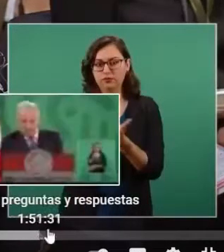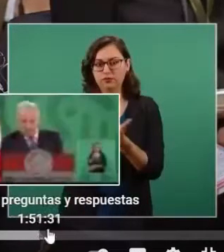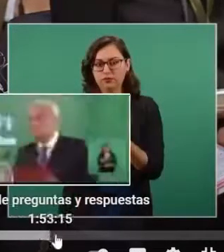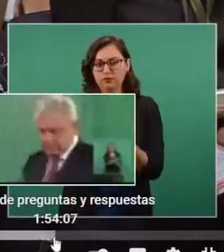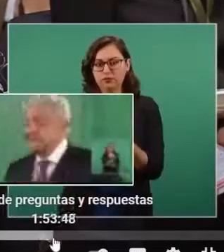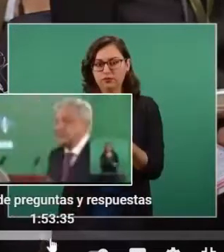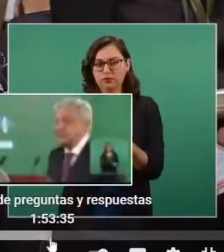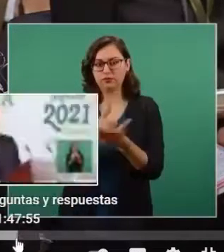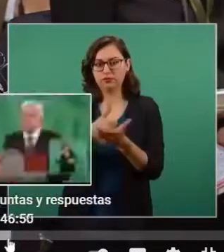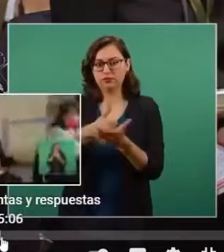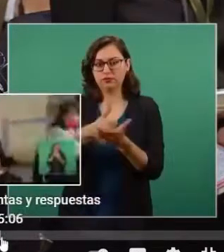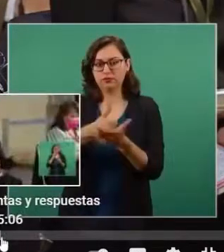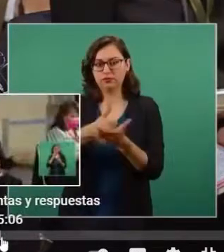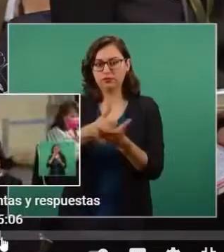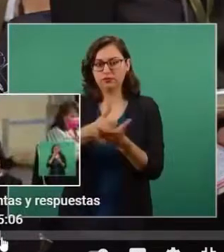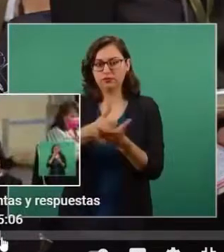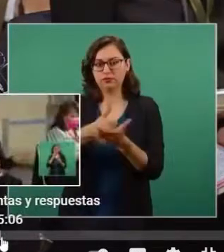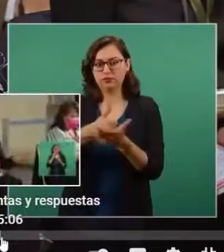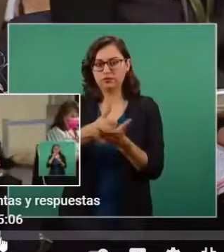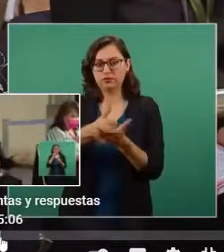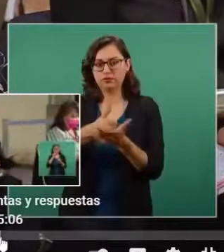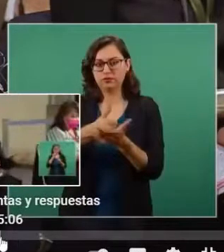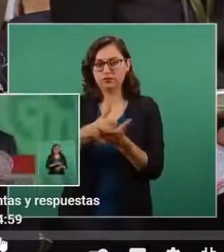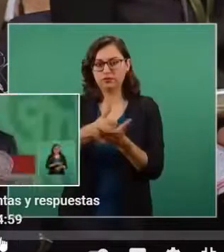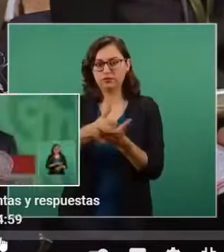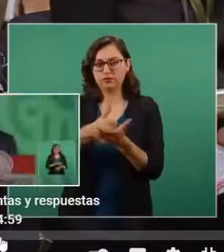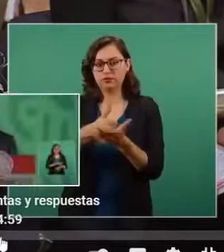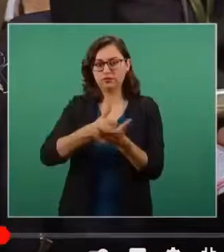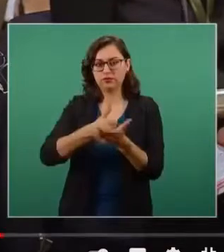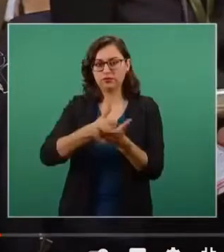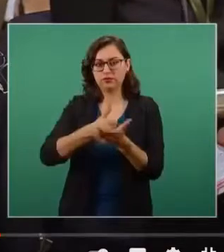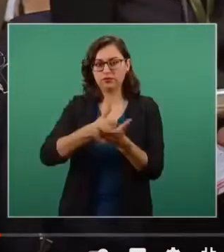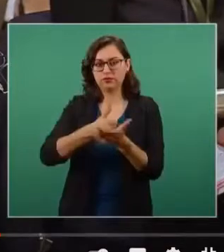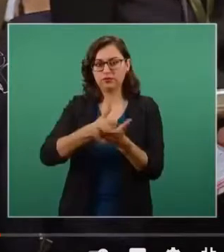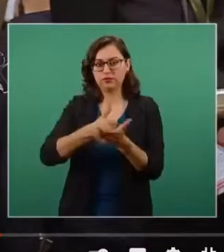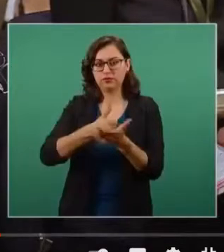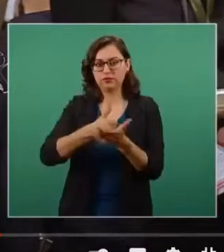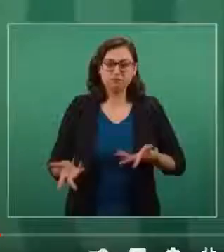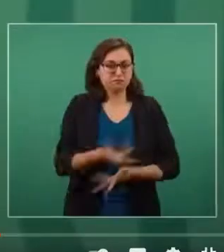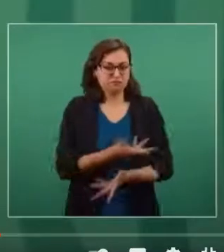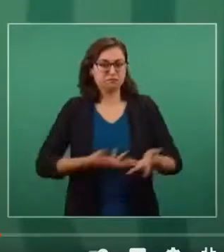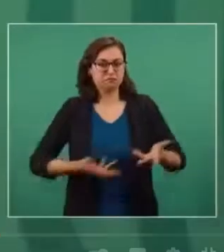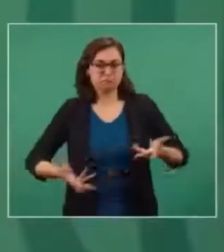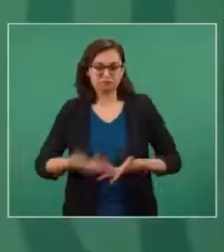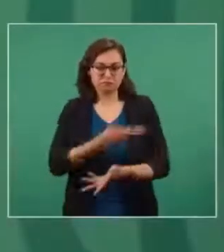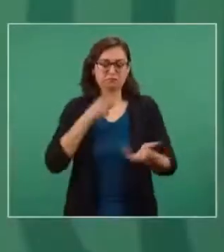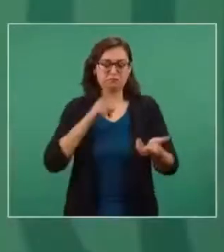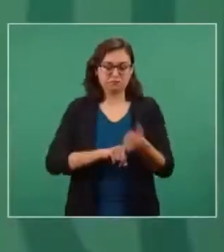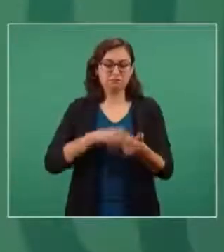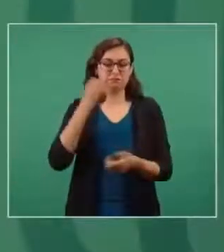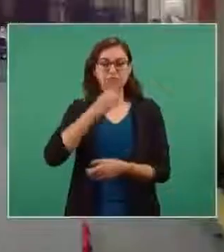donde pues también mencionaba algo relacionado con esto, con lo de los niños. Escuela.